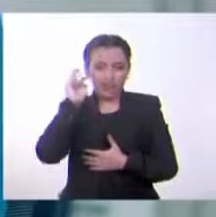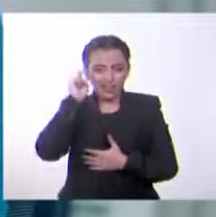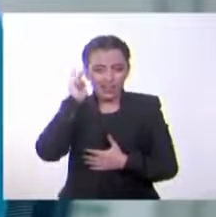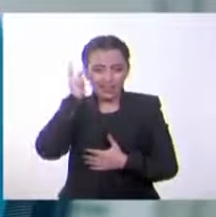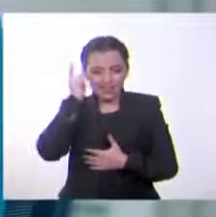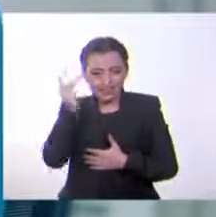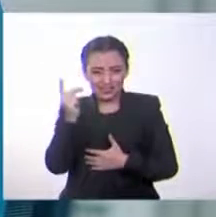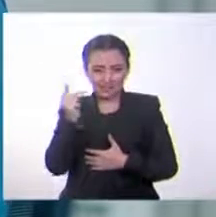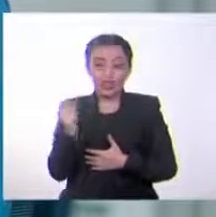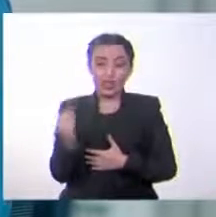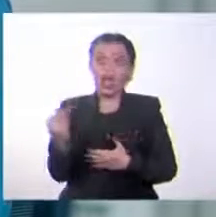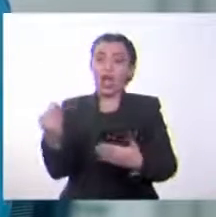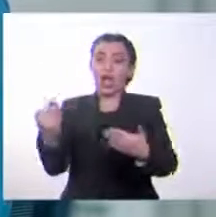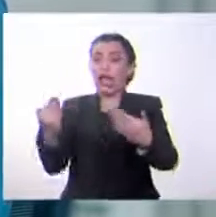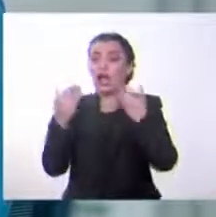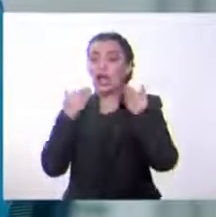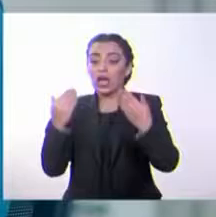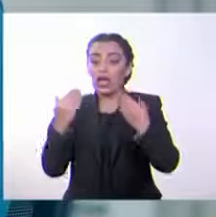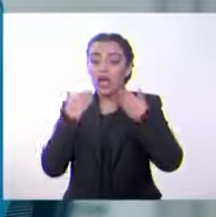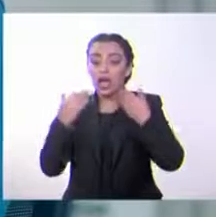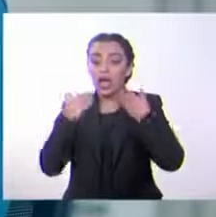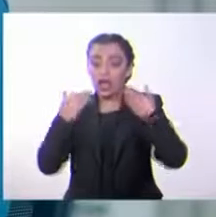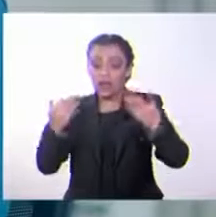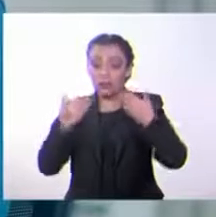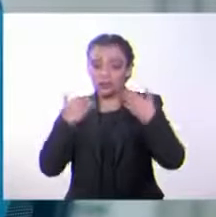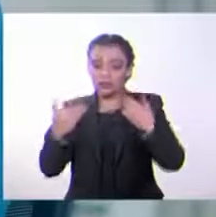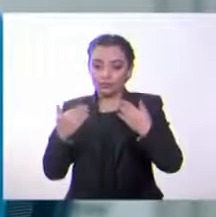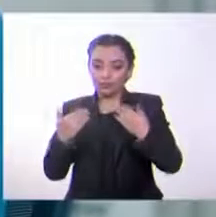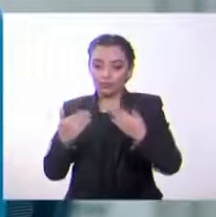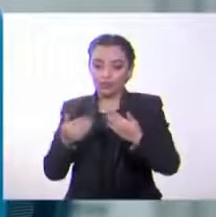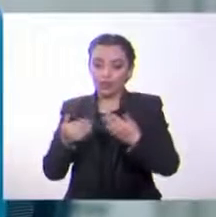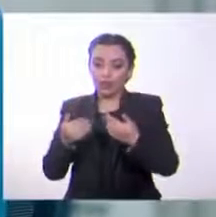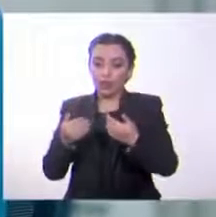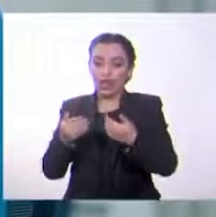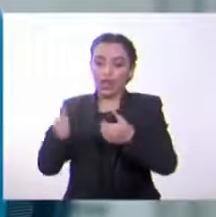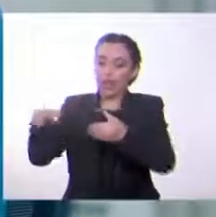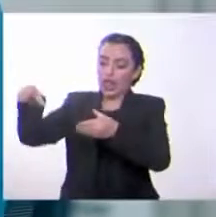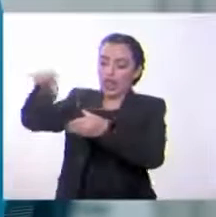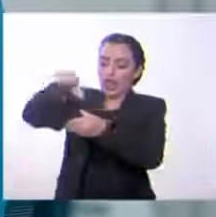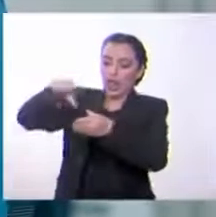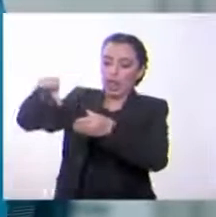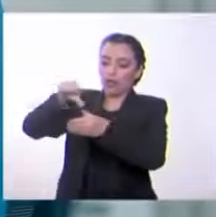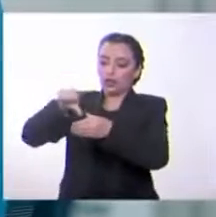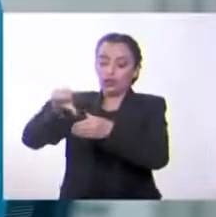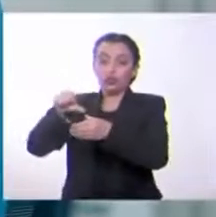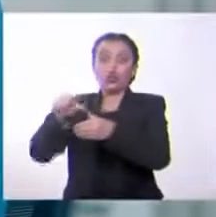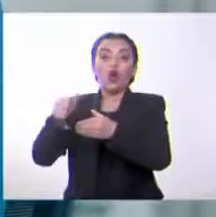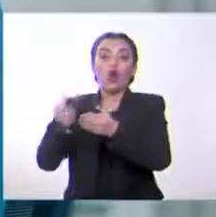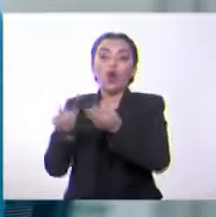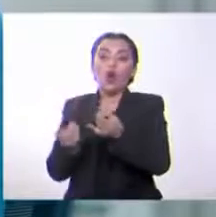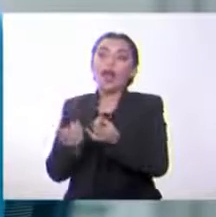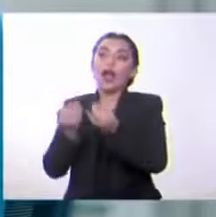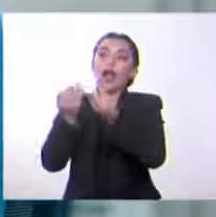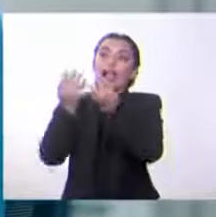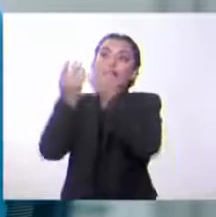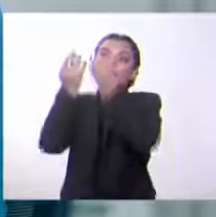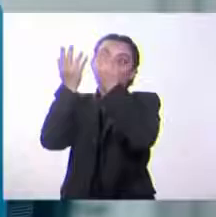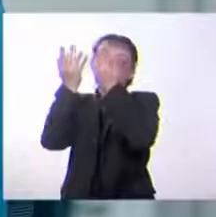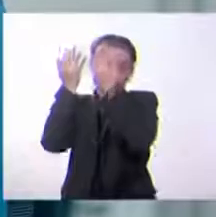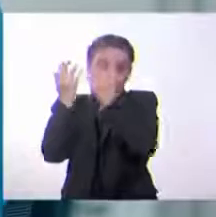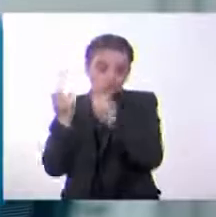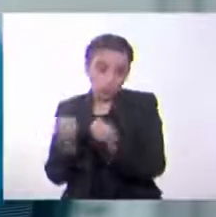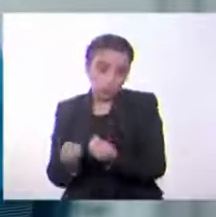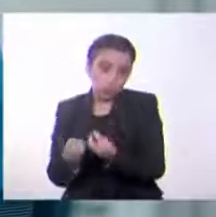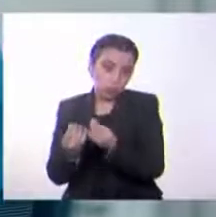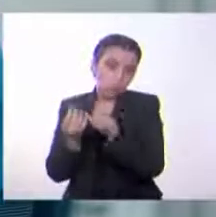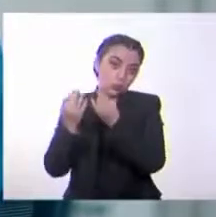transferencia de calor que se da en los líquidos y se da también en los gases. Prácticamente cuando tenemos